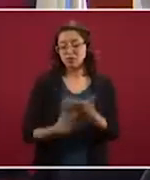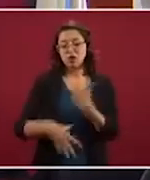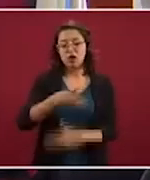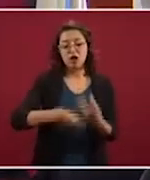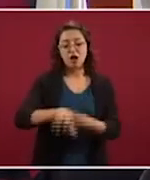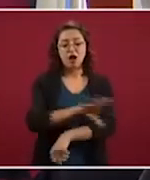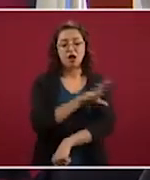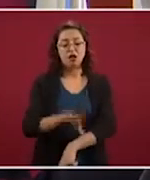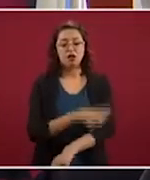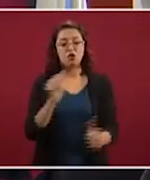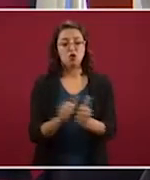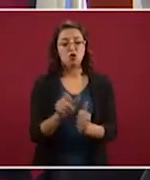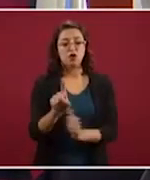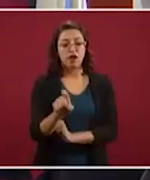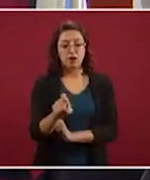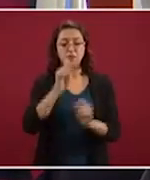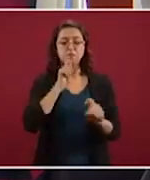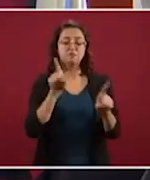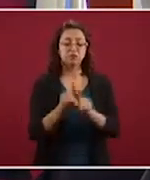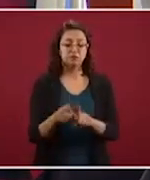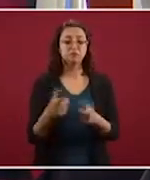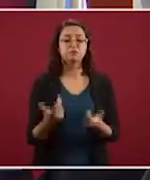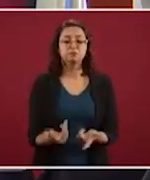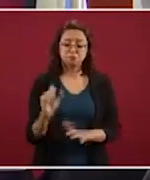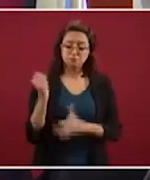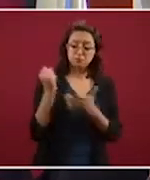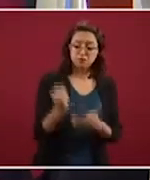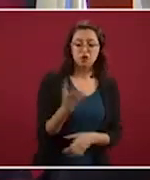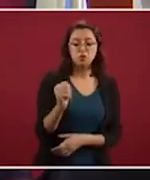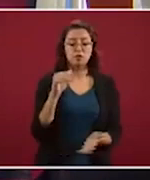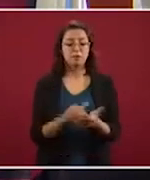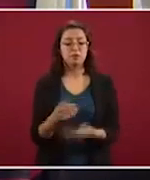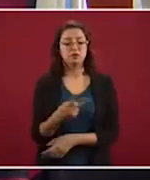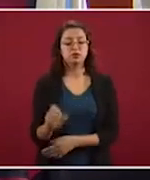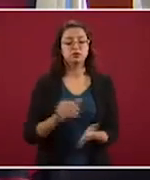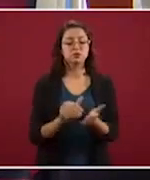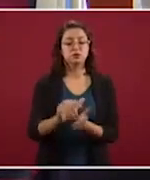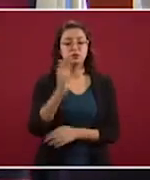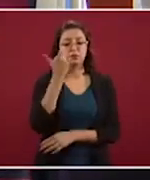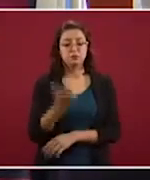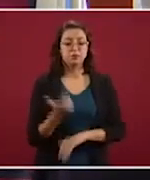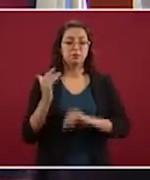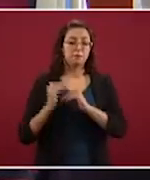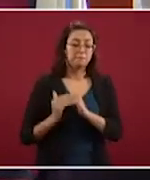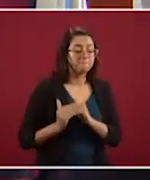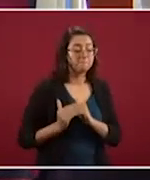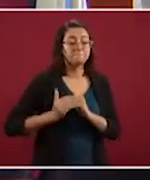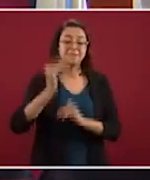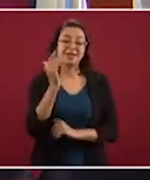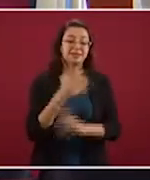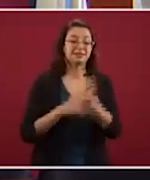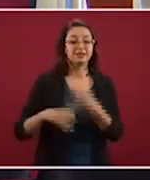hidroeléctrica, empresas agrícolas, con una inversión de 9.200 millones de pesos, incrementando la